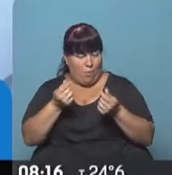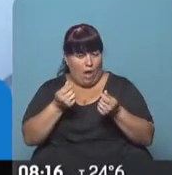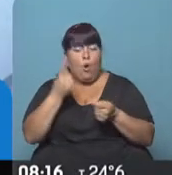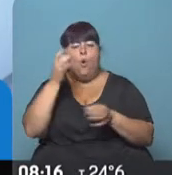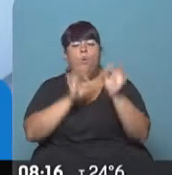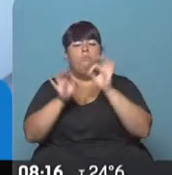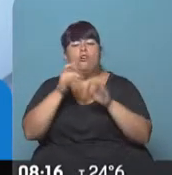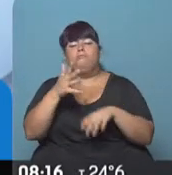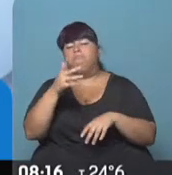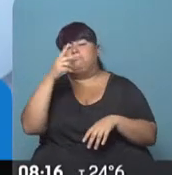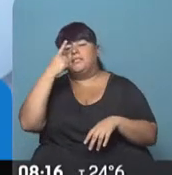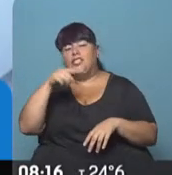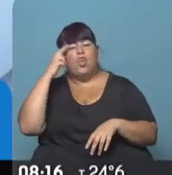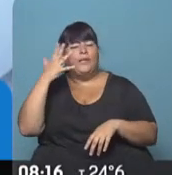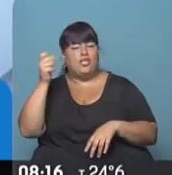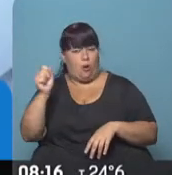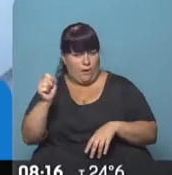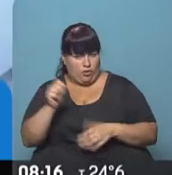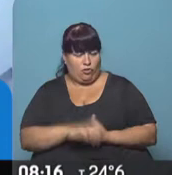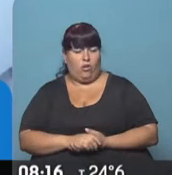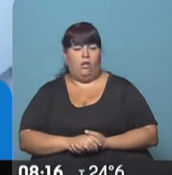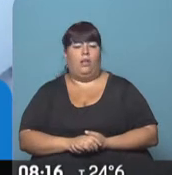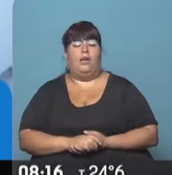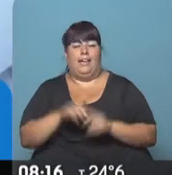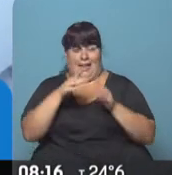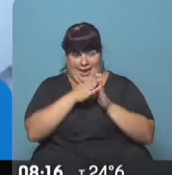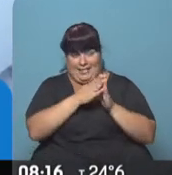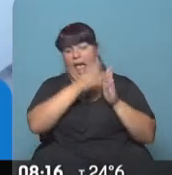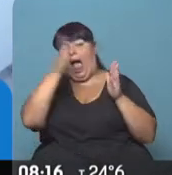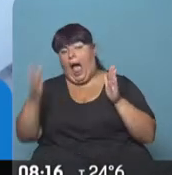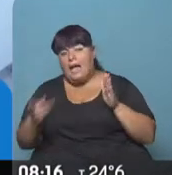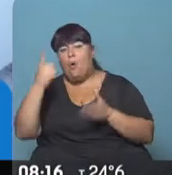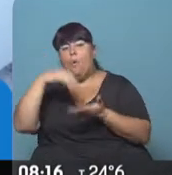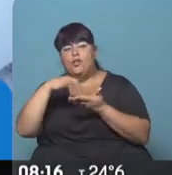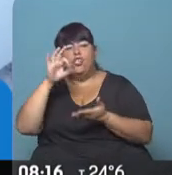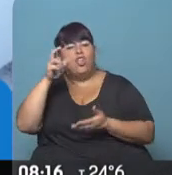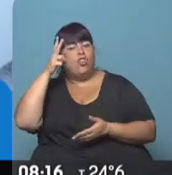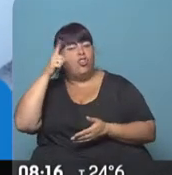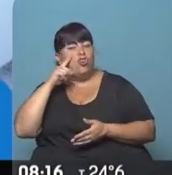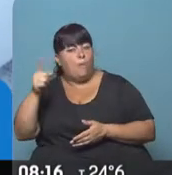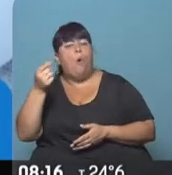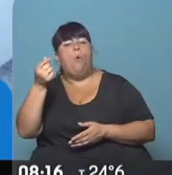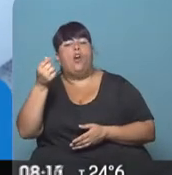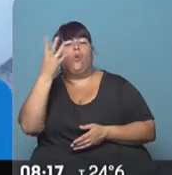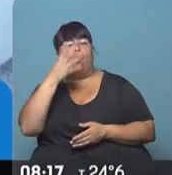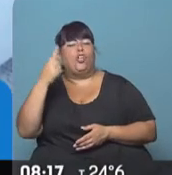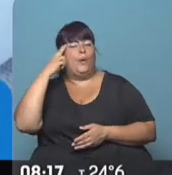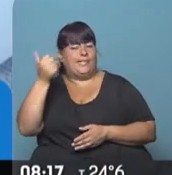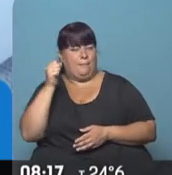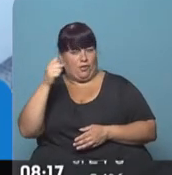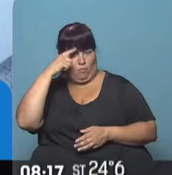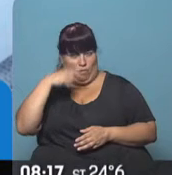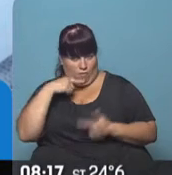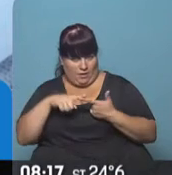cuota promedio de 195 pesos. Desde ese monto hasta 1.088.000, la cuota será de